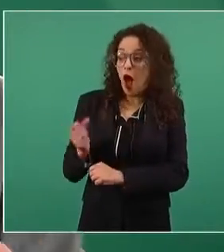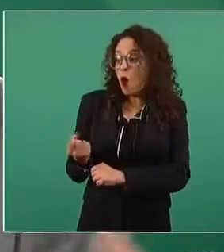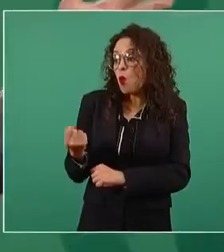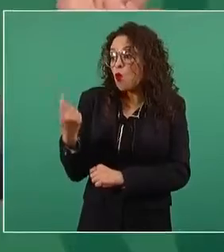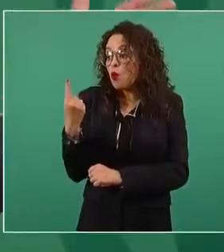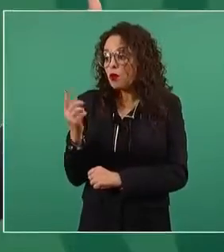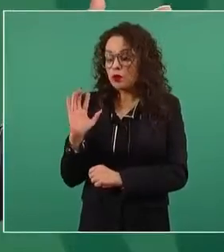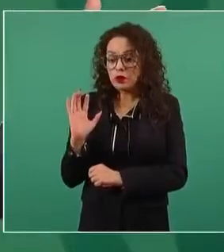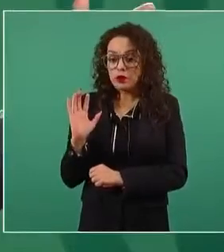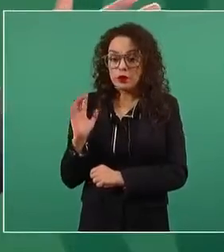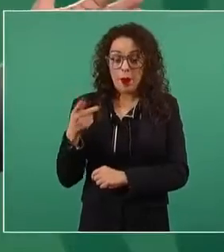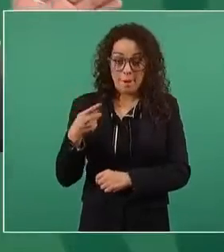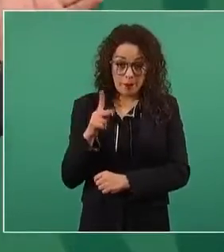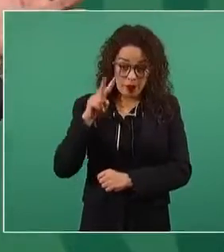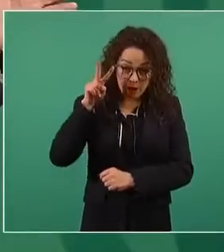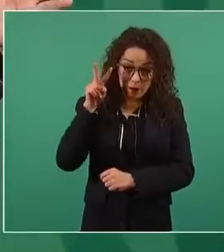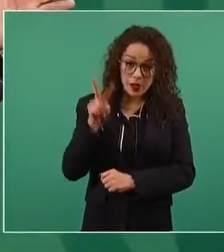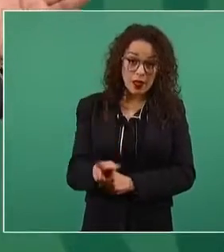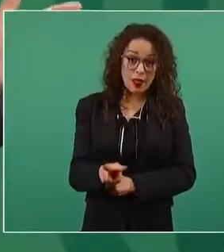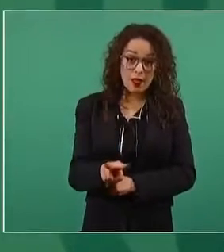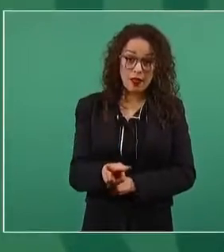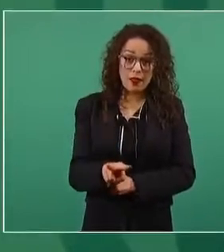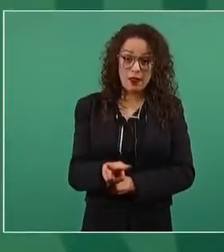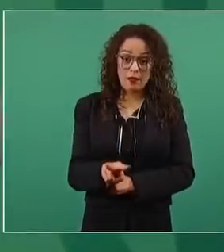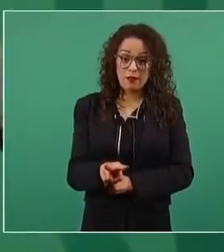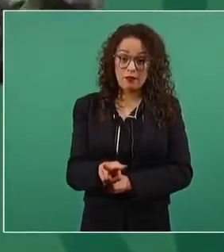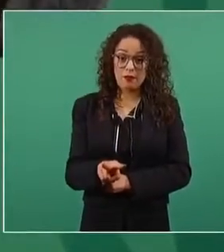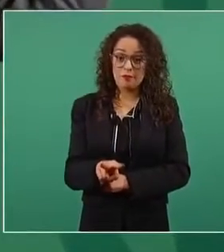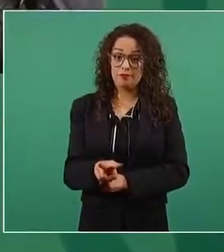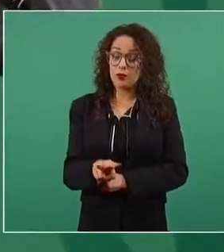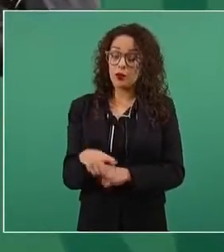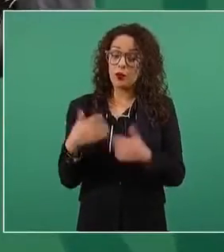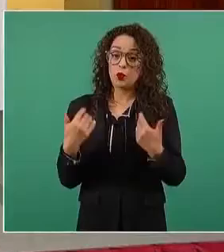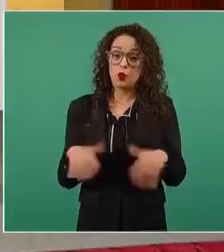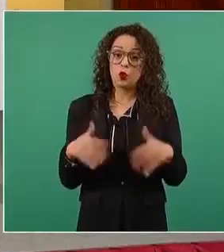pero en el flanco izquierdo hay